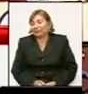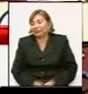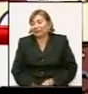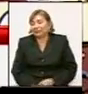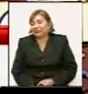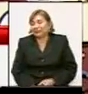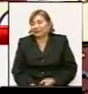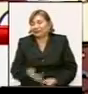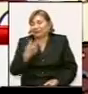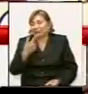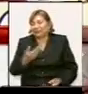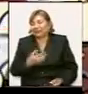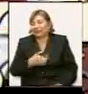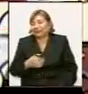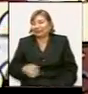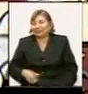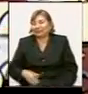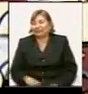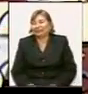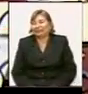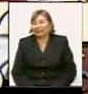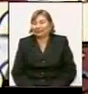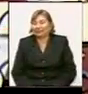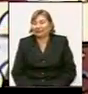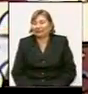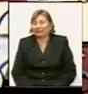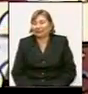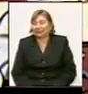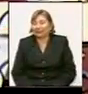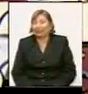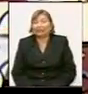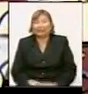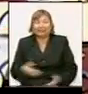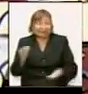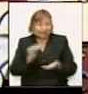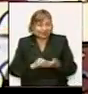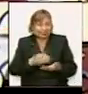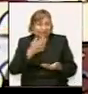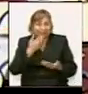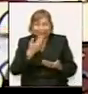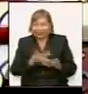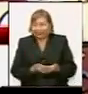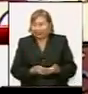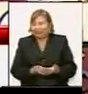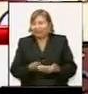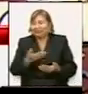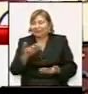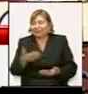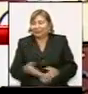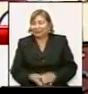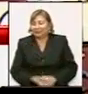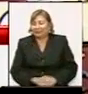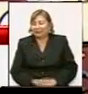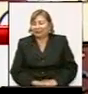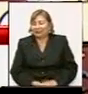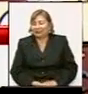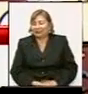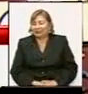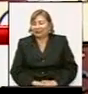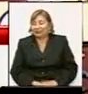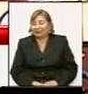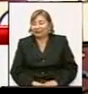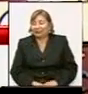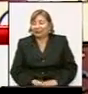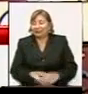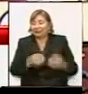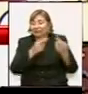quería decir, presidente. Gracias, congresista. Bueno, en todo caso, le reitero el agradecimiento. No estaba usted cuando agradecí justamente que se haya podido hacer